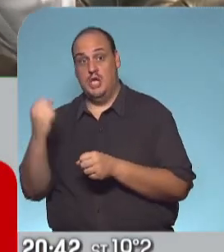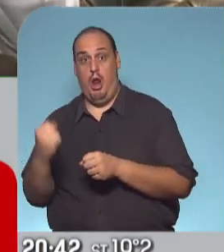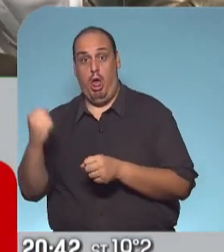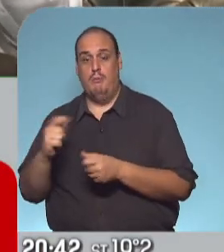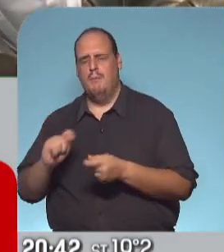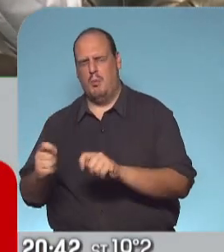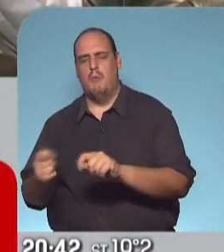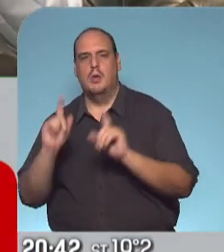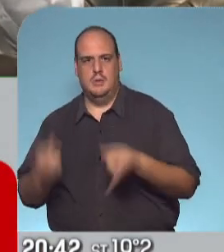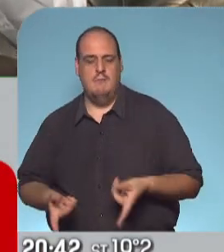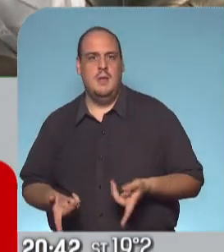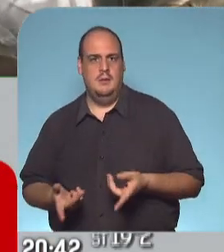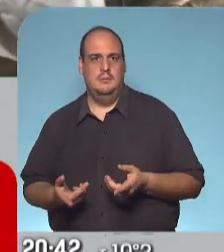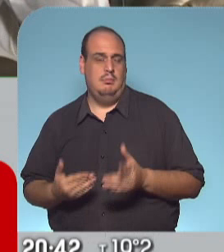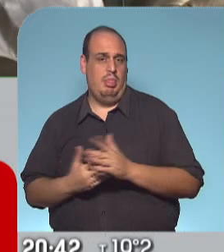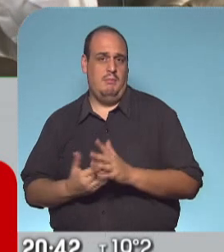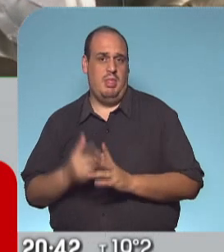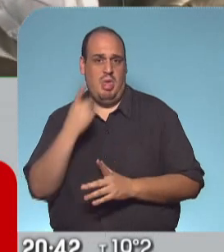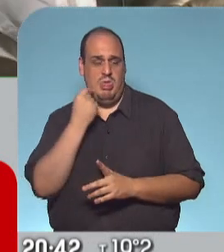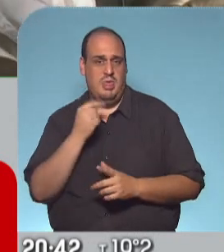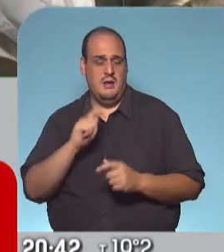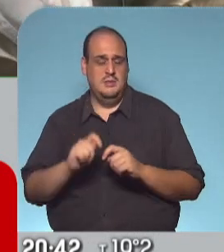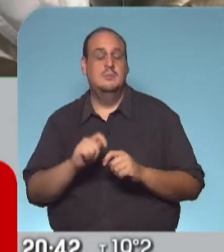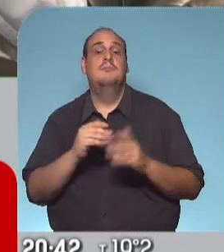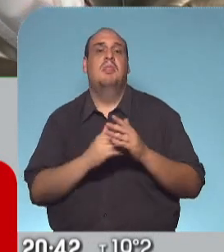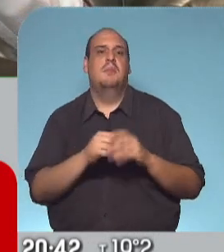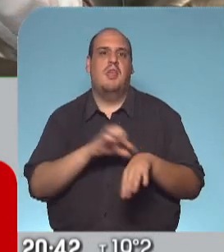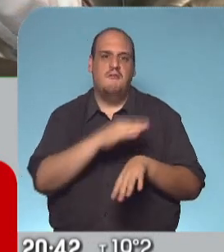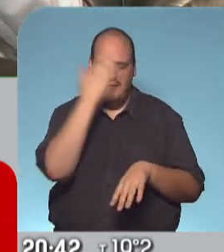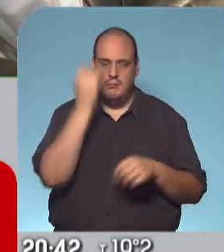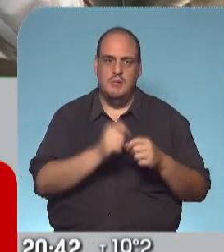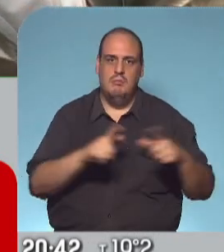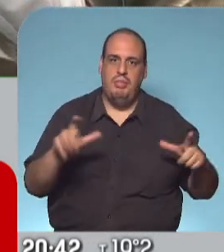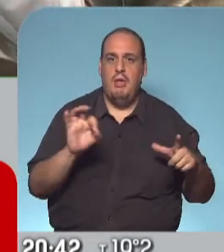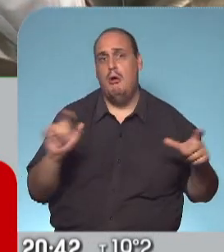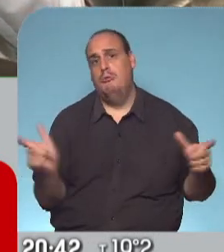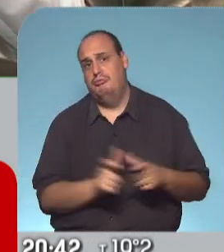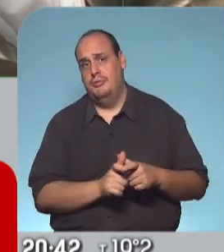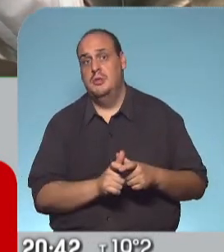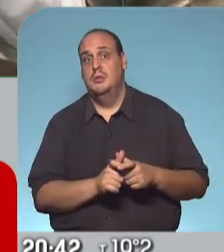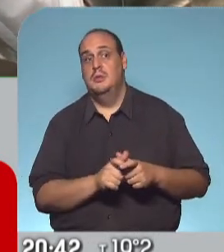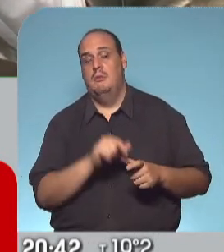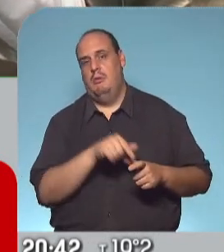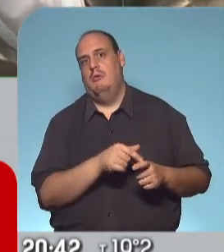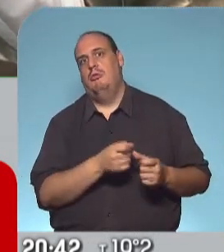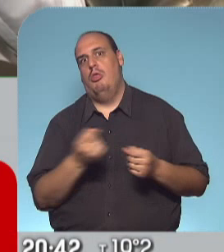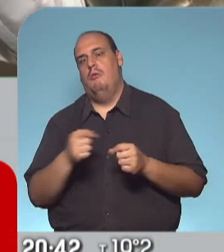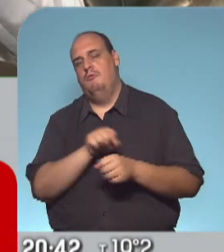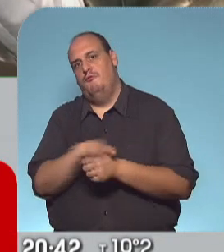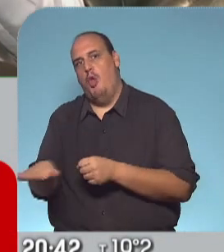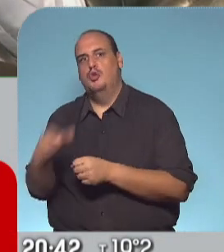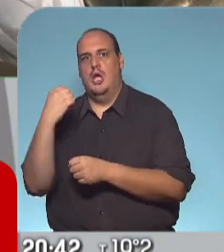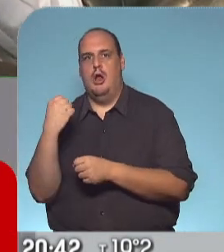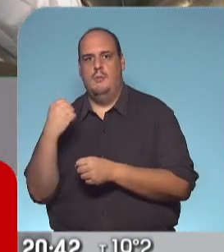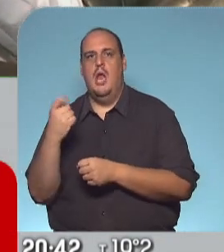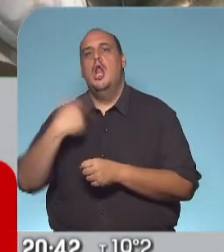a medida de que vayan aumentando los enfermos por coronavirus o no, se vayan disminuyendo. Entonces justamente no se puede hacer una proyección